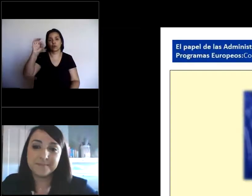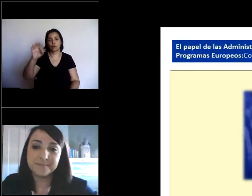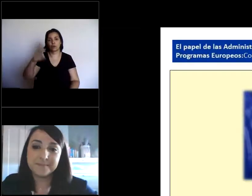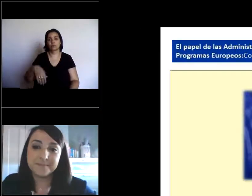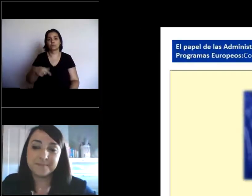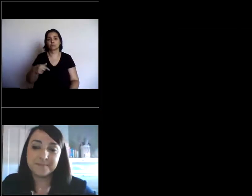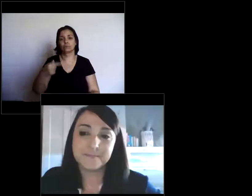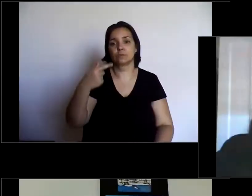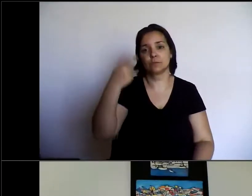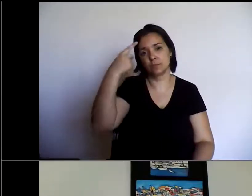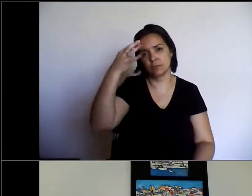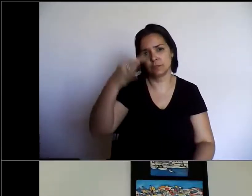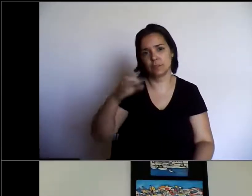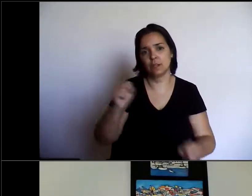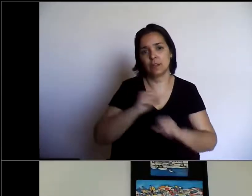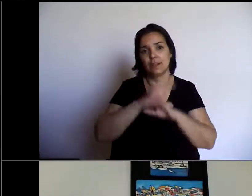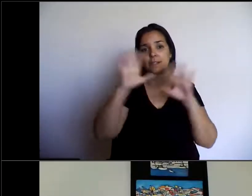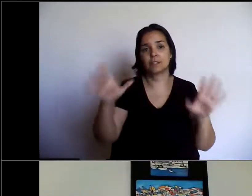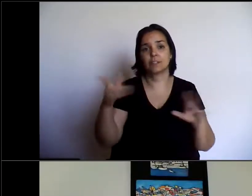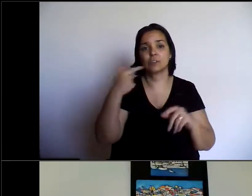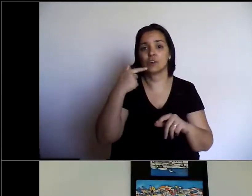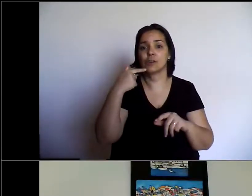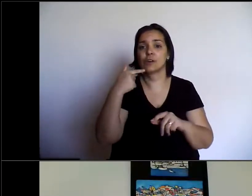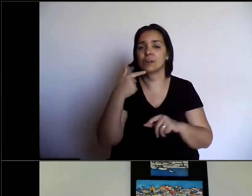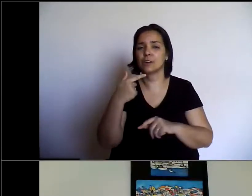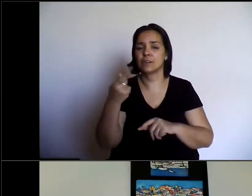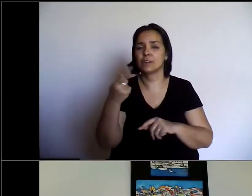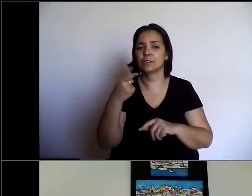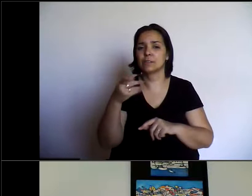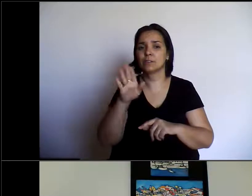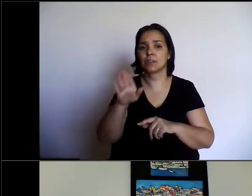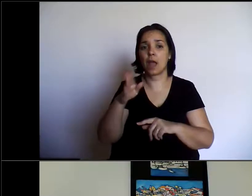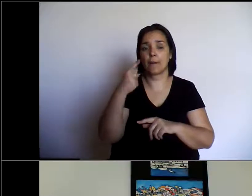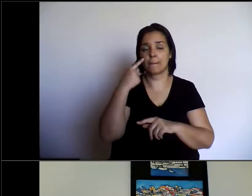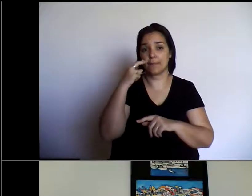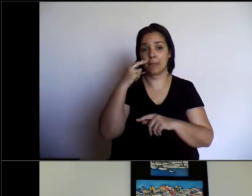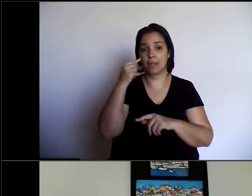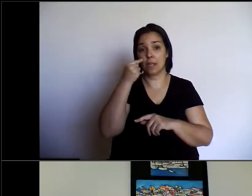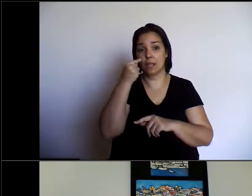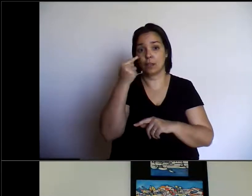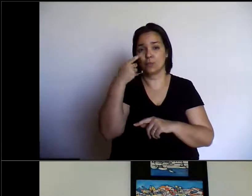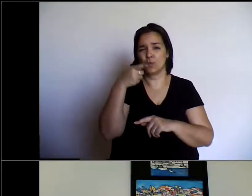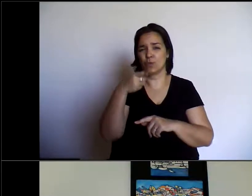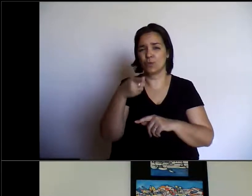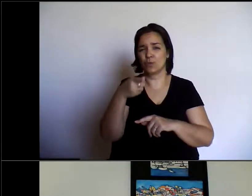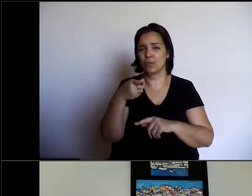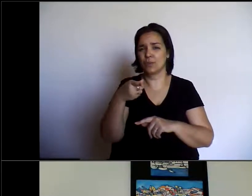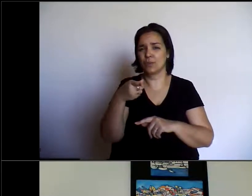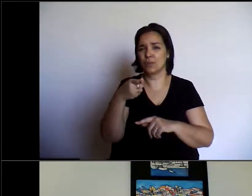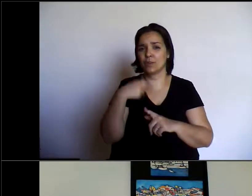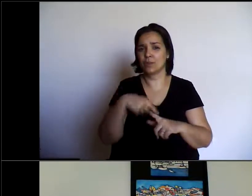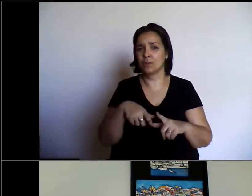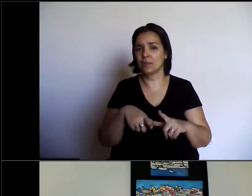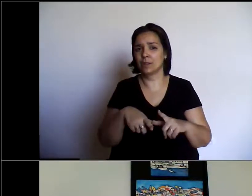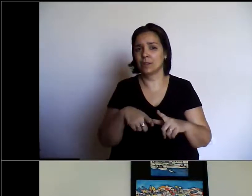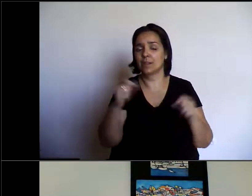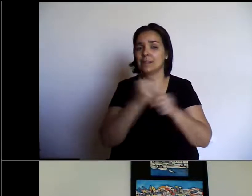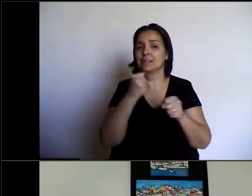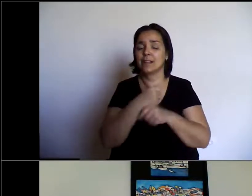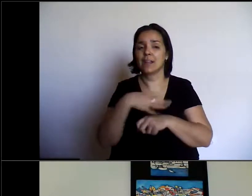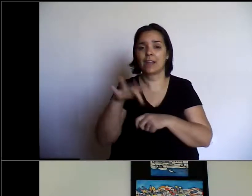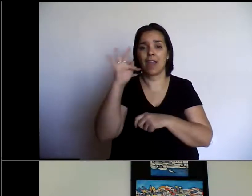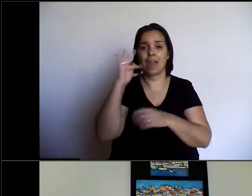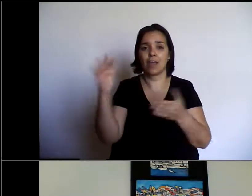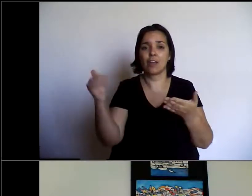Creo que ha sido clarificador tu intervención, sobre todo para tener en cuenta cuál es el papel de FEMPEX en todo este entramado